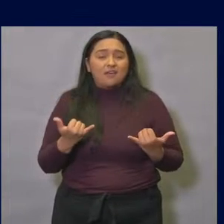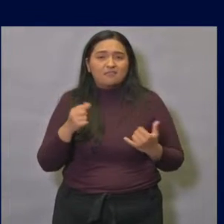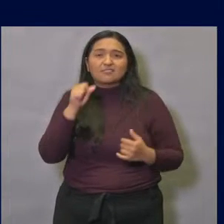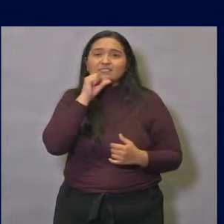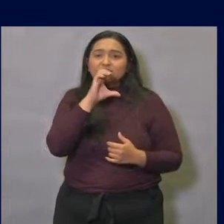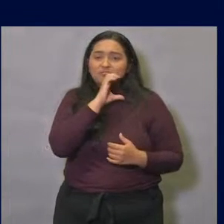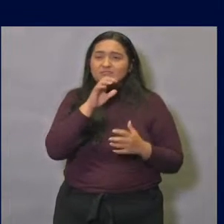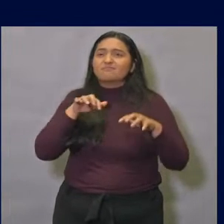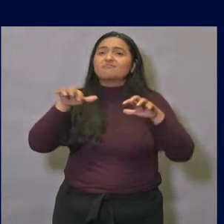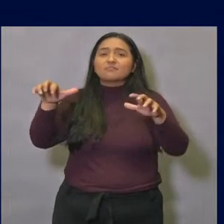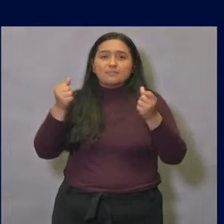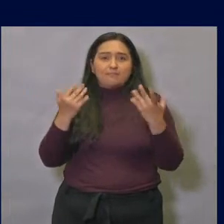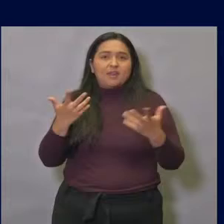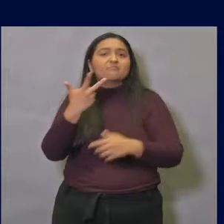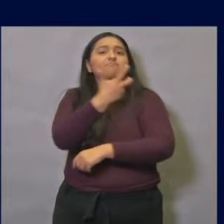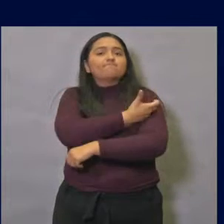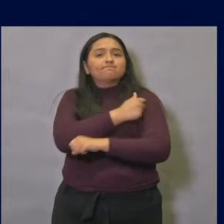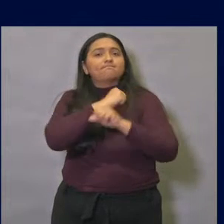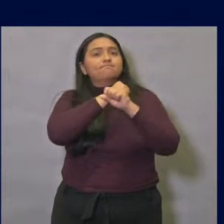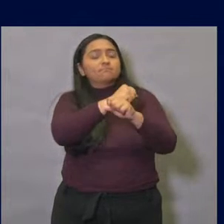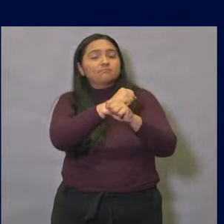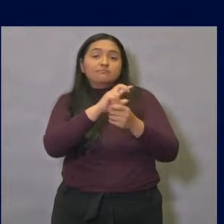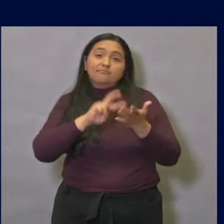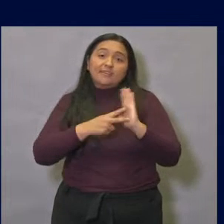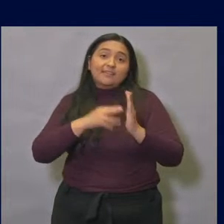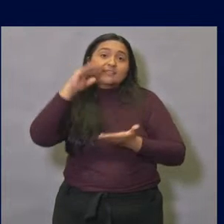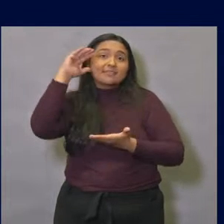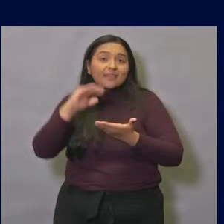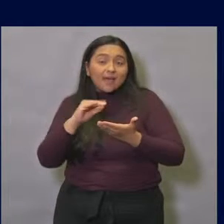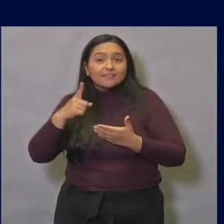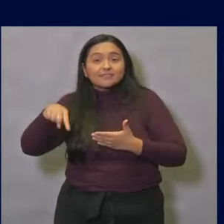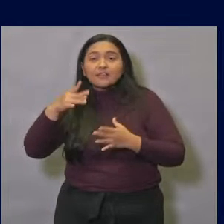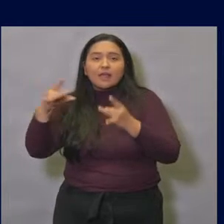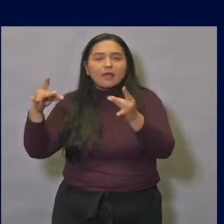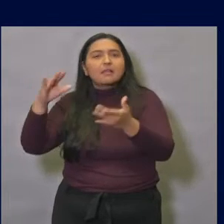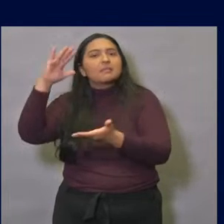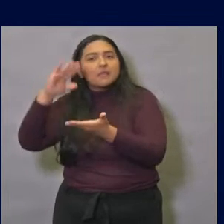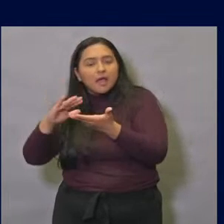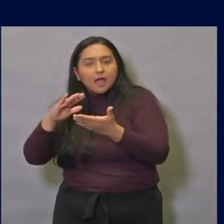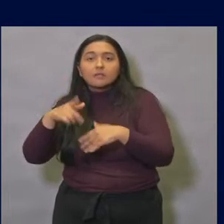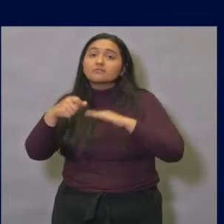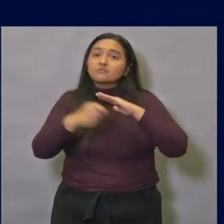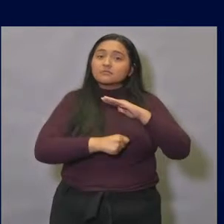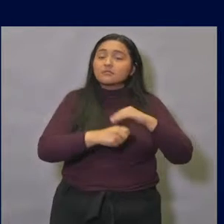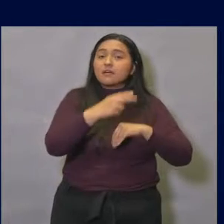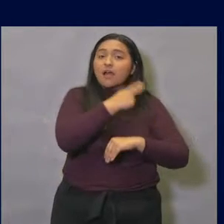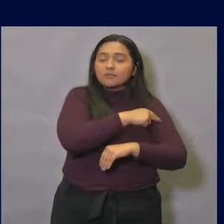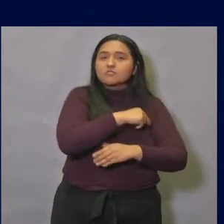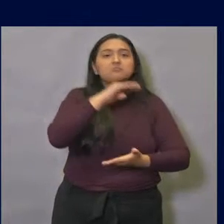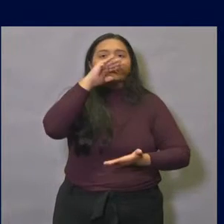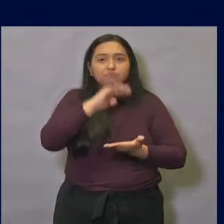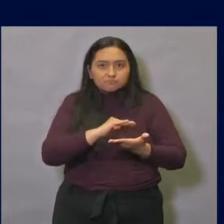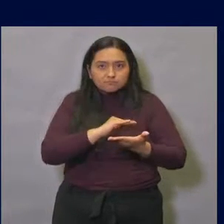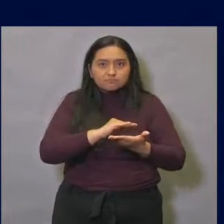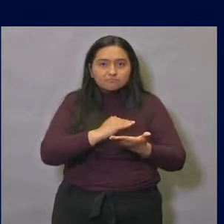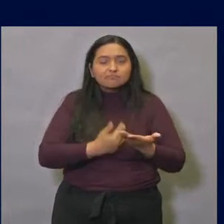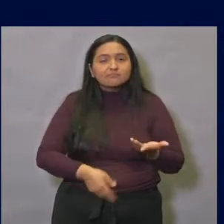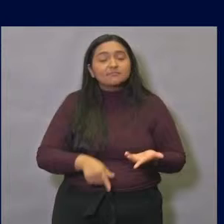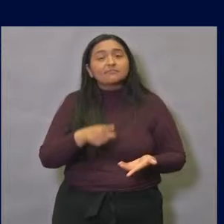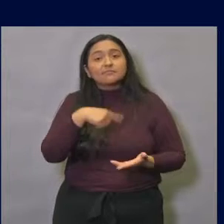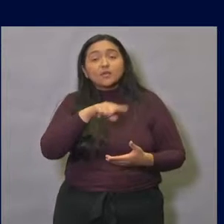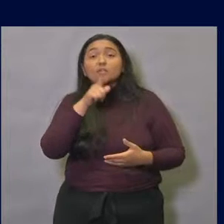estamos viendo menos personas mayores infectadas, hospitalizadas, y aquellos que están hospitalizados tienen